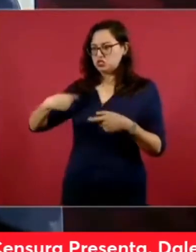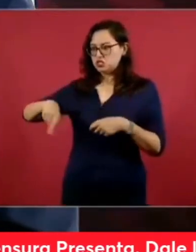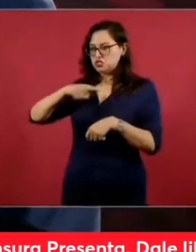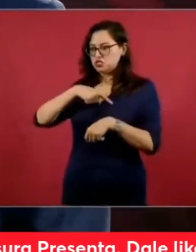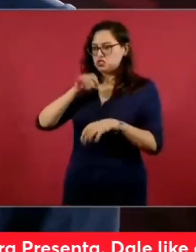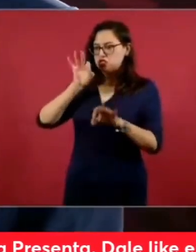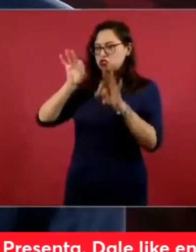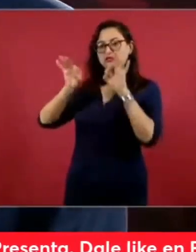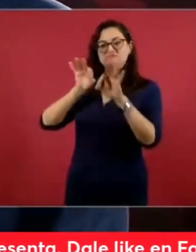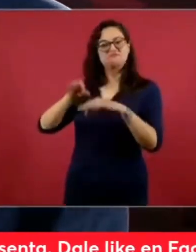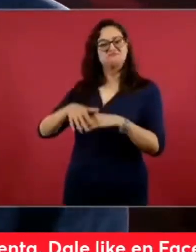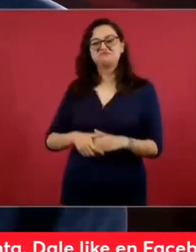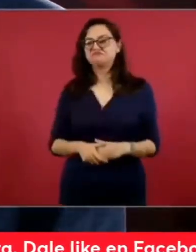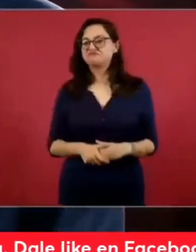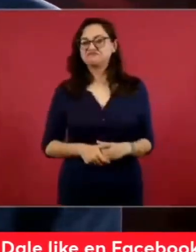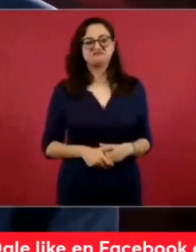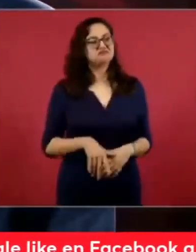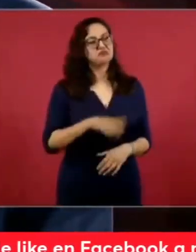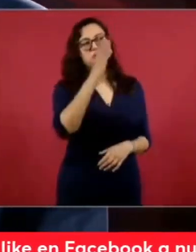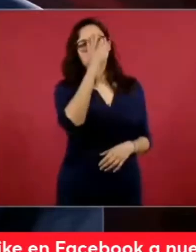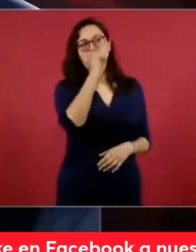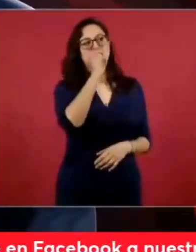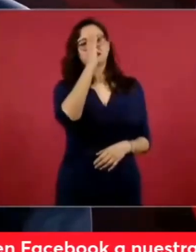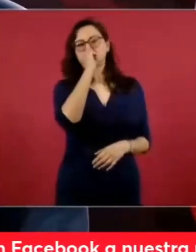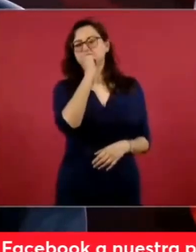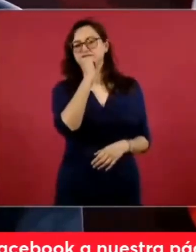Y esa máxima